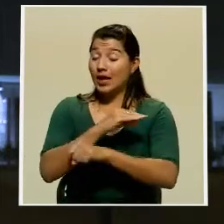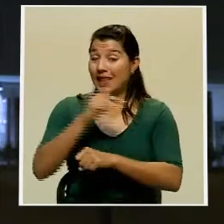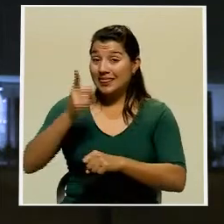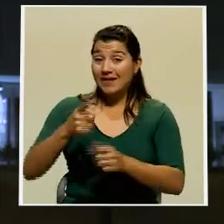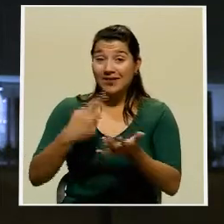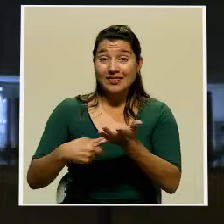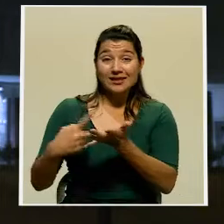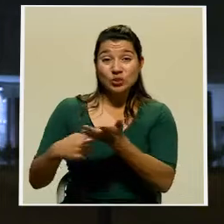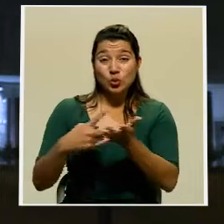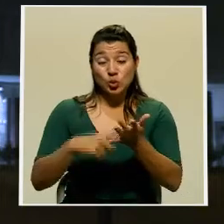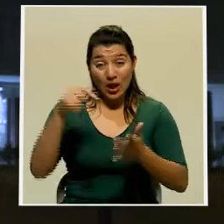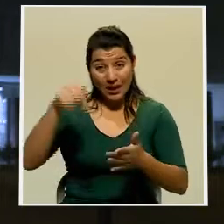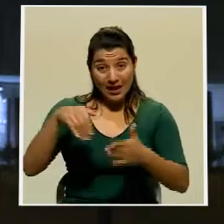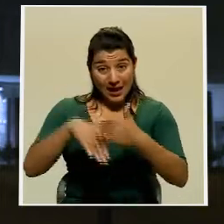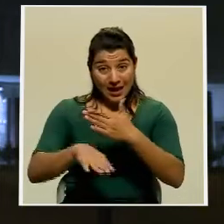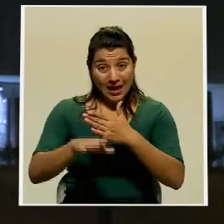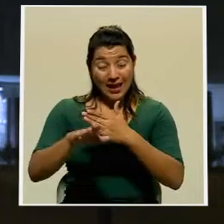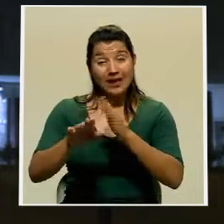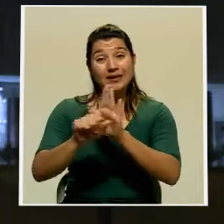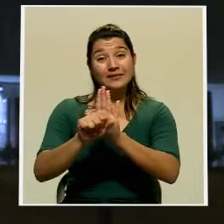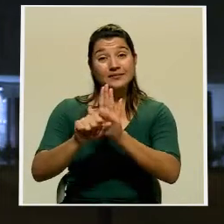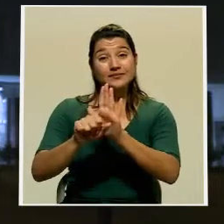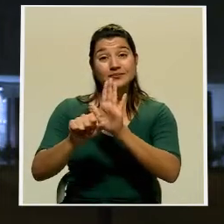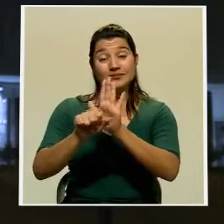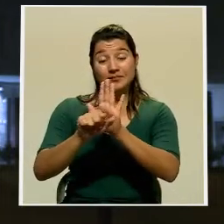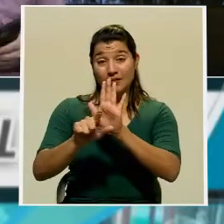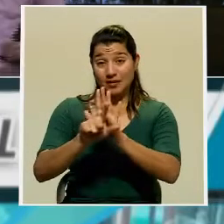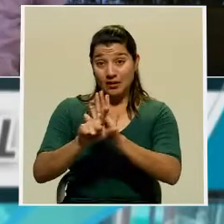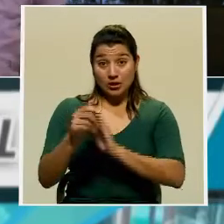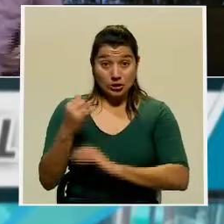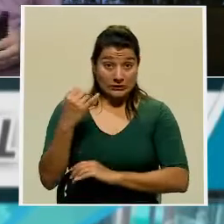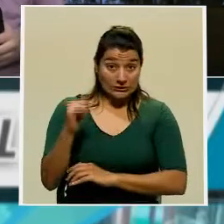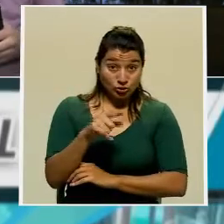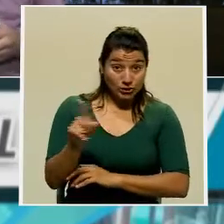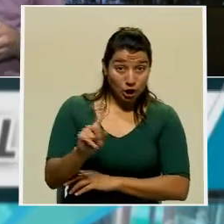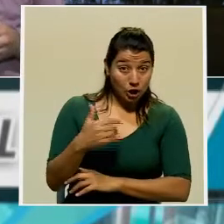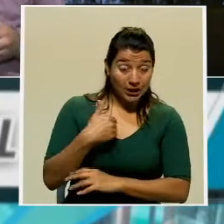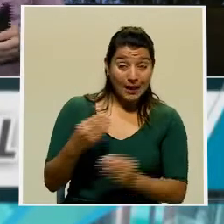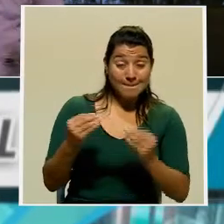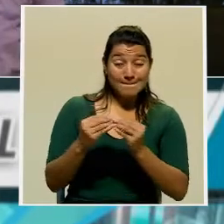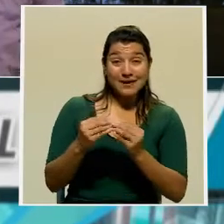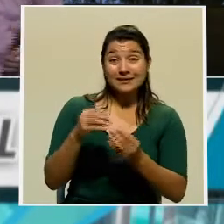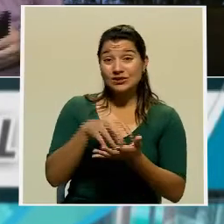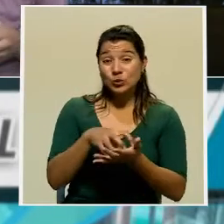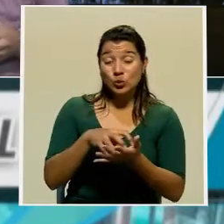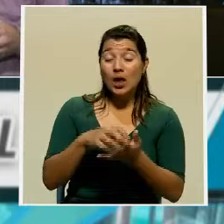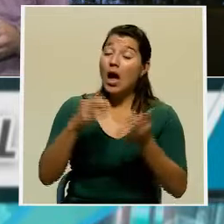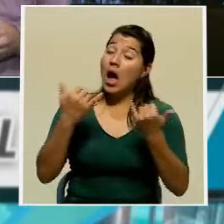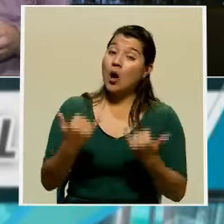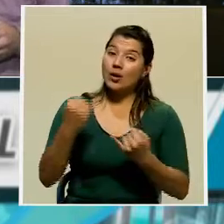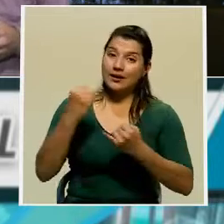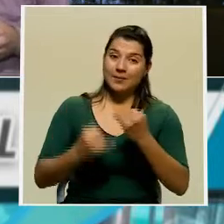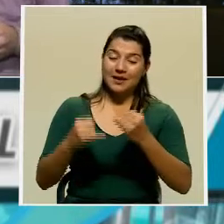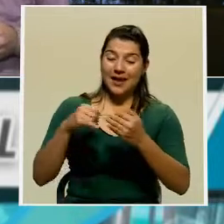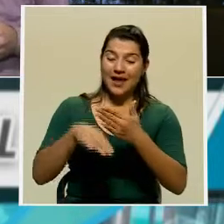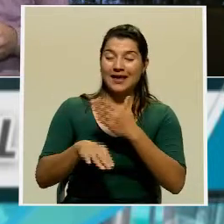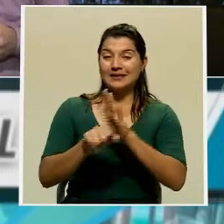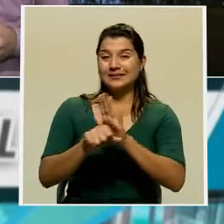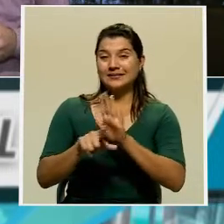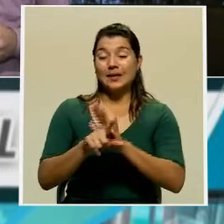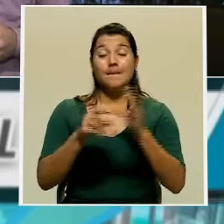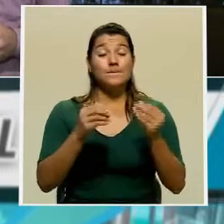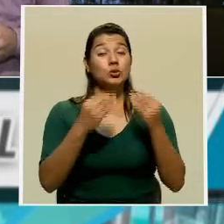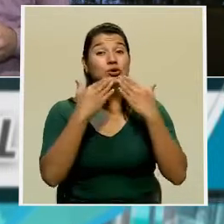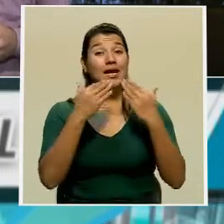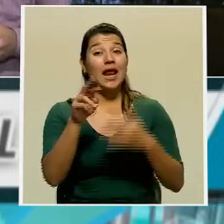también acá en el primer poder de la República. Don Ernesto, si no tiene alguna consulta, esta sería la información acá desde las afueras de la Asamblea Legislativa. Muchas